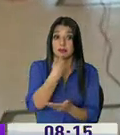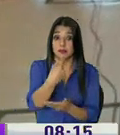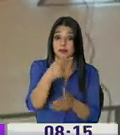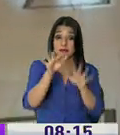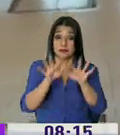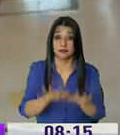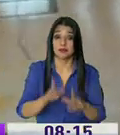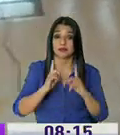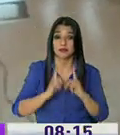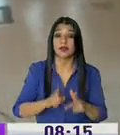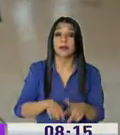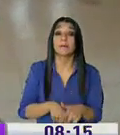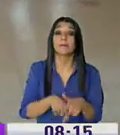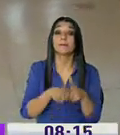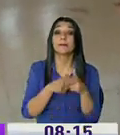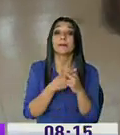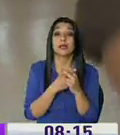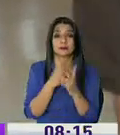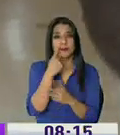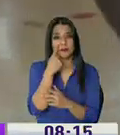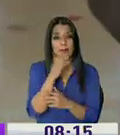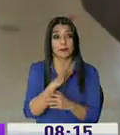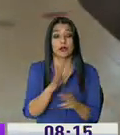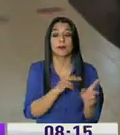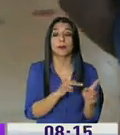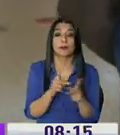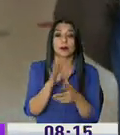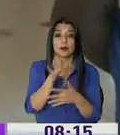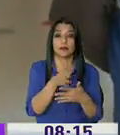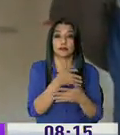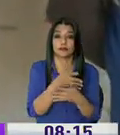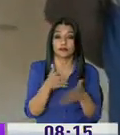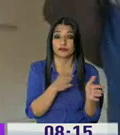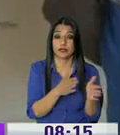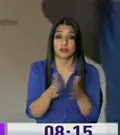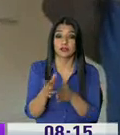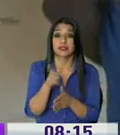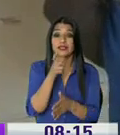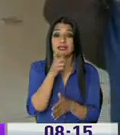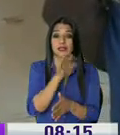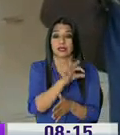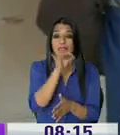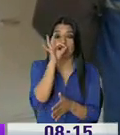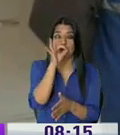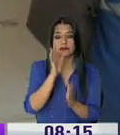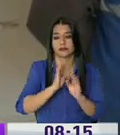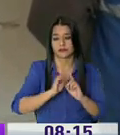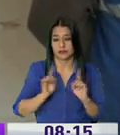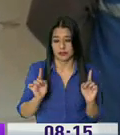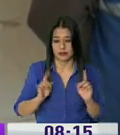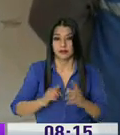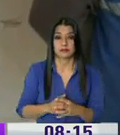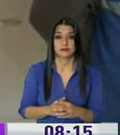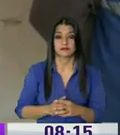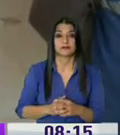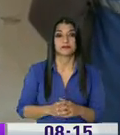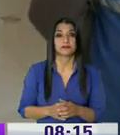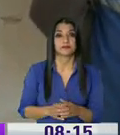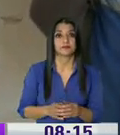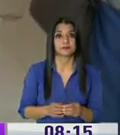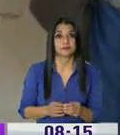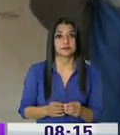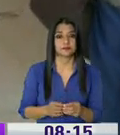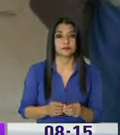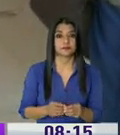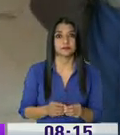de Salud que va a iniciar en base a una planificación de la toma de las muestras y ejecución de las pruebas.